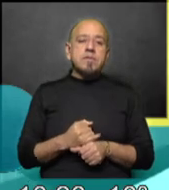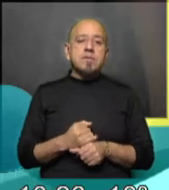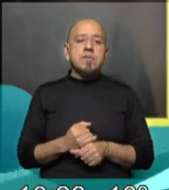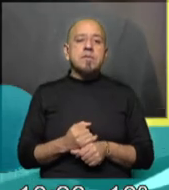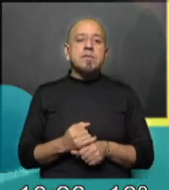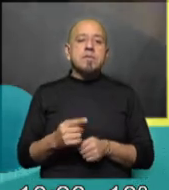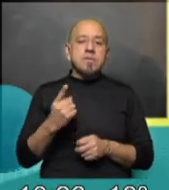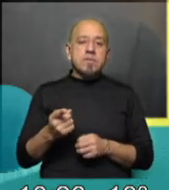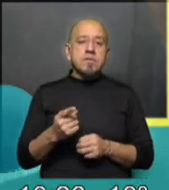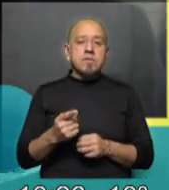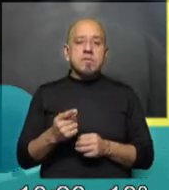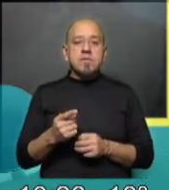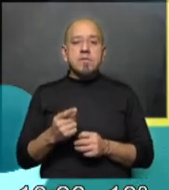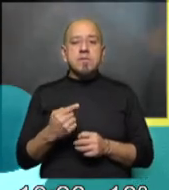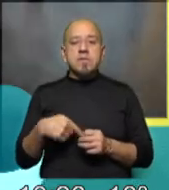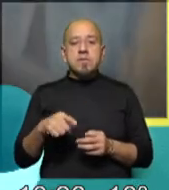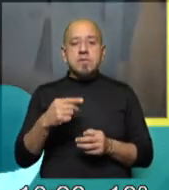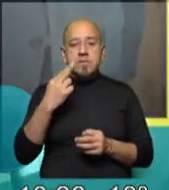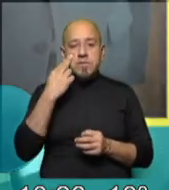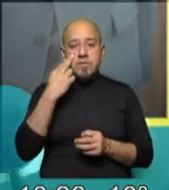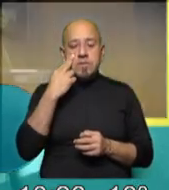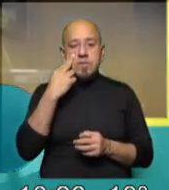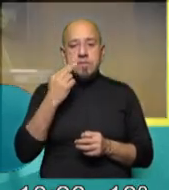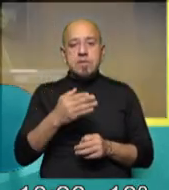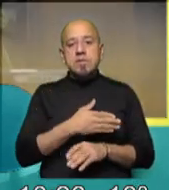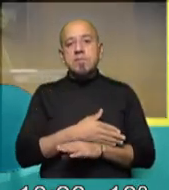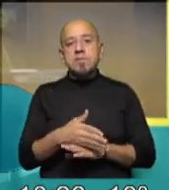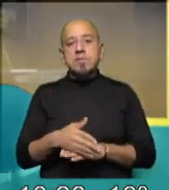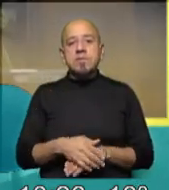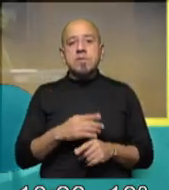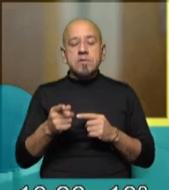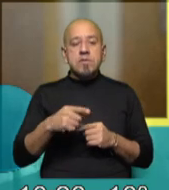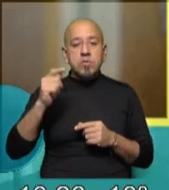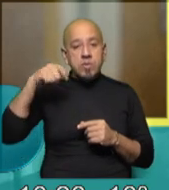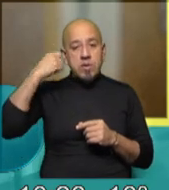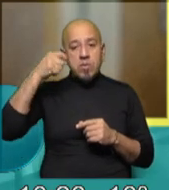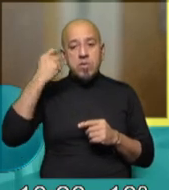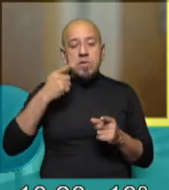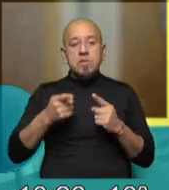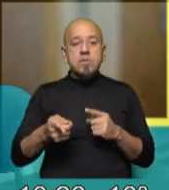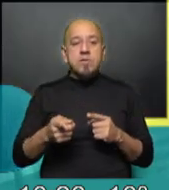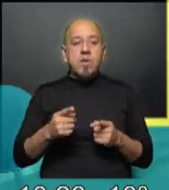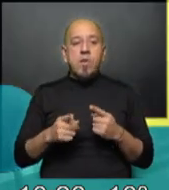a ir en cana, pero el problema es todo lo que ocurre después. Es una muy buena película que funciona